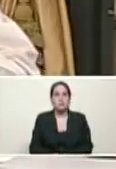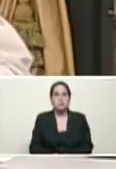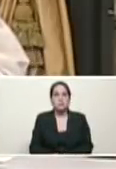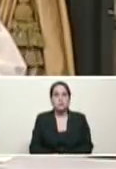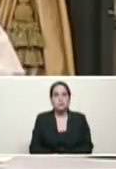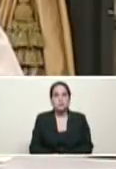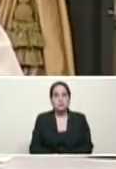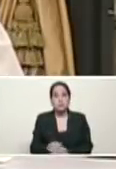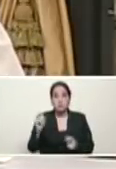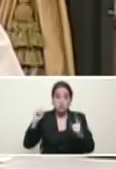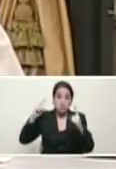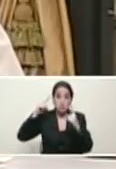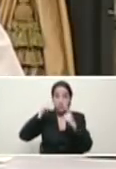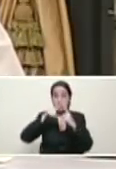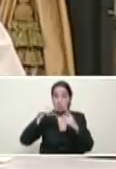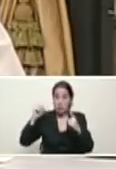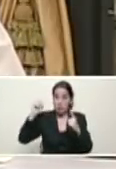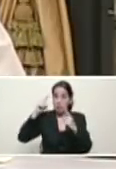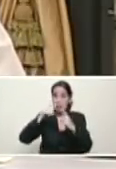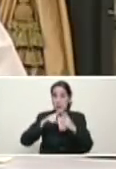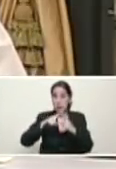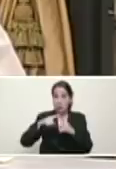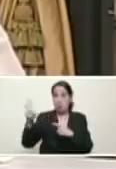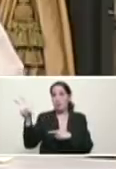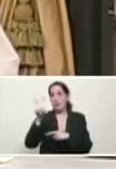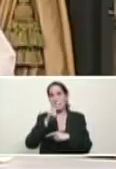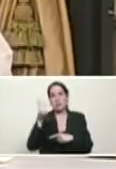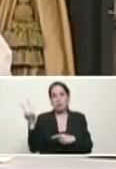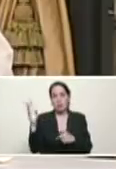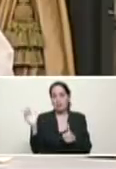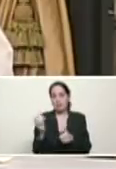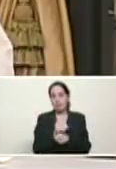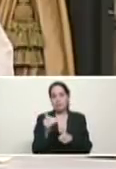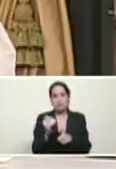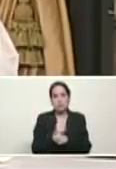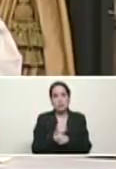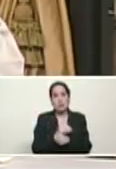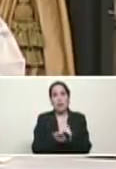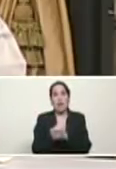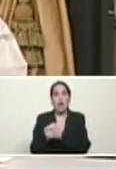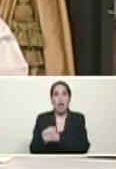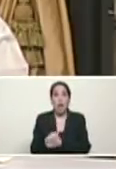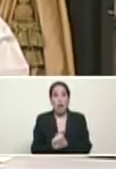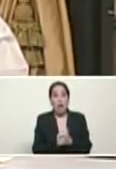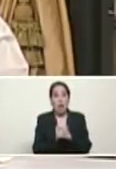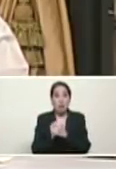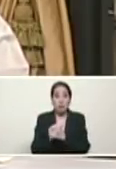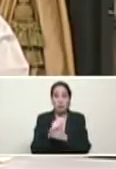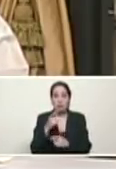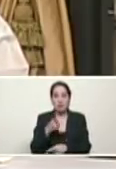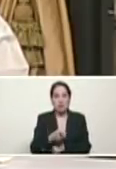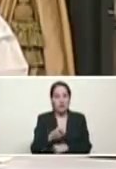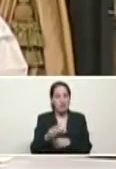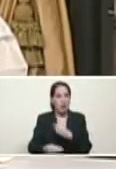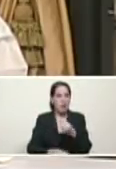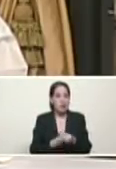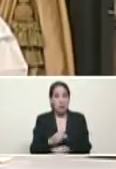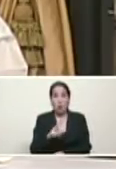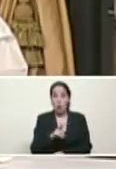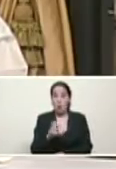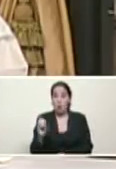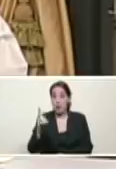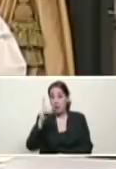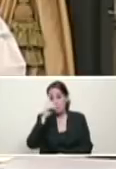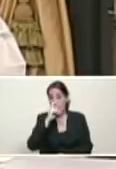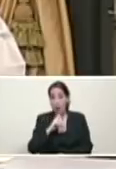Los grandes objetivos de convertir a Venezuela, tenemos que lograrlo, compañeros. Llegó el momento de lograrlo. A 20 años de